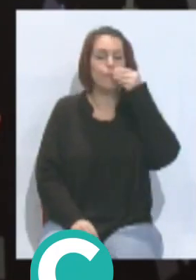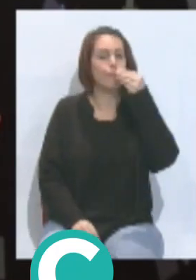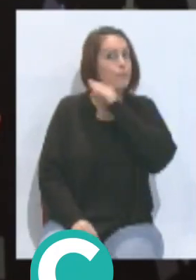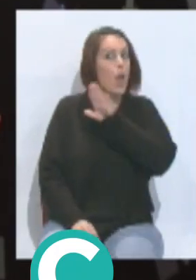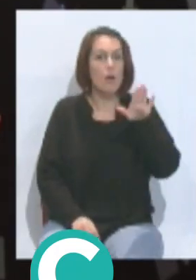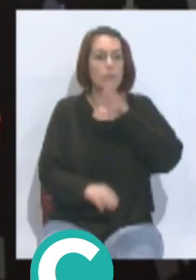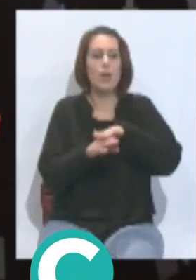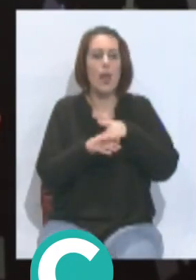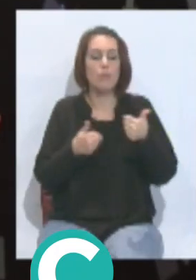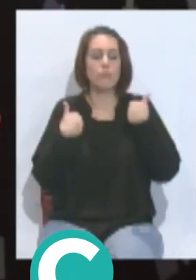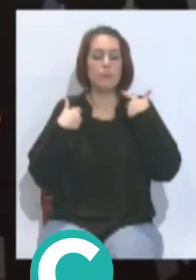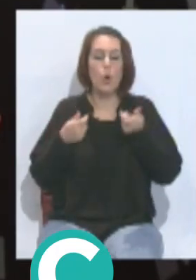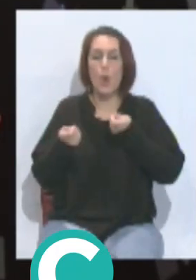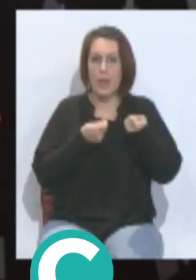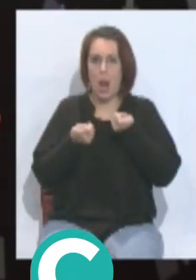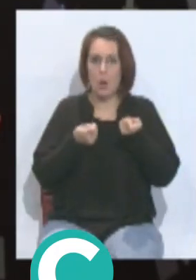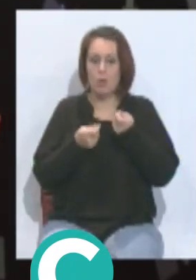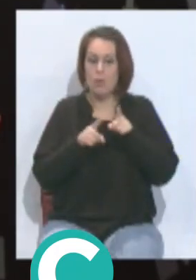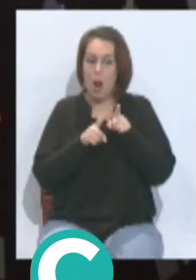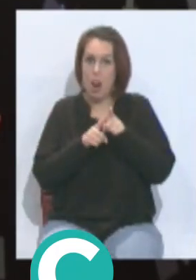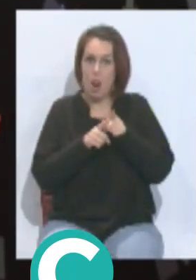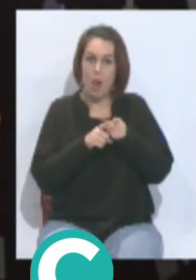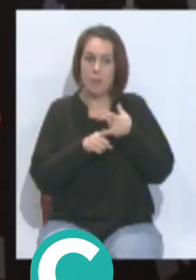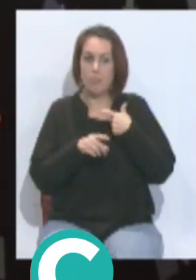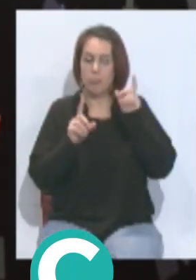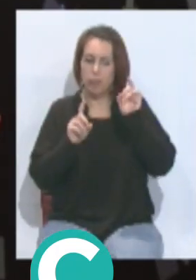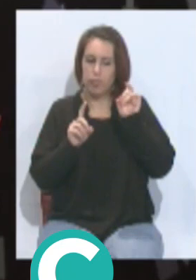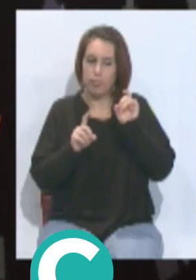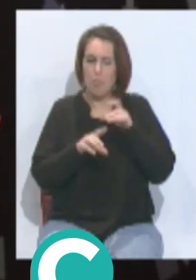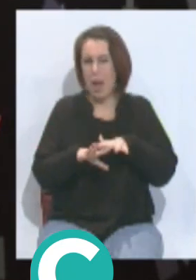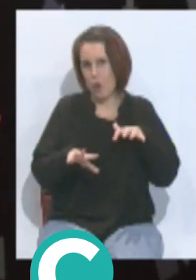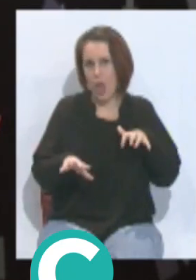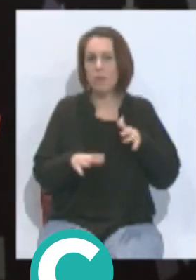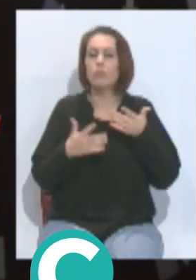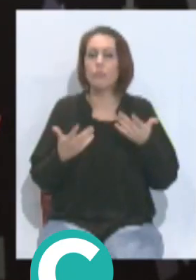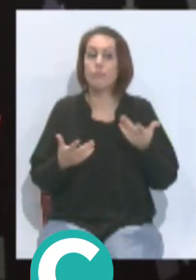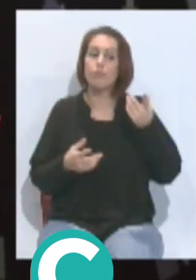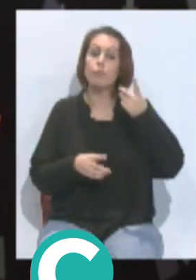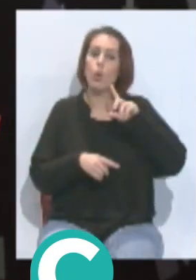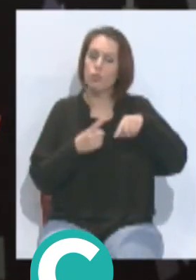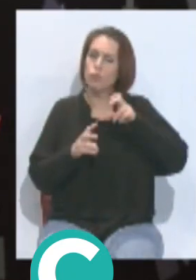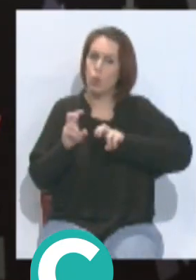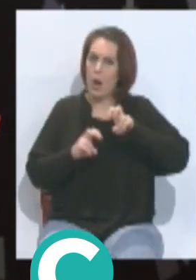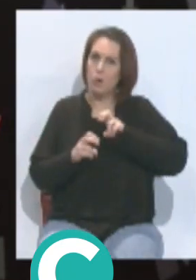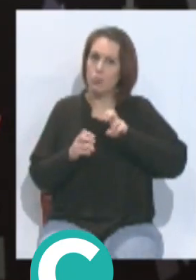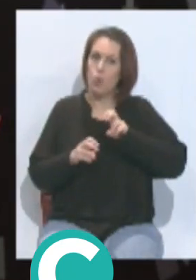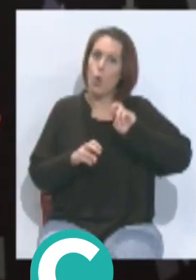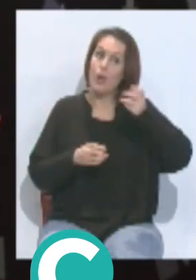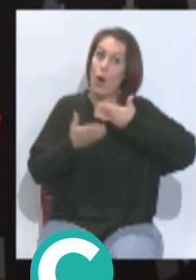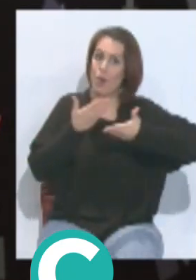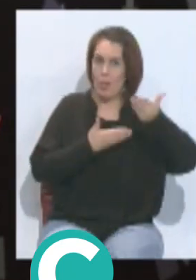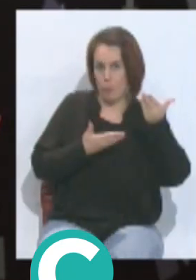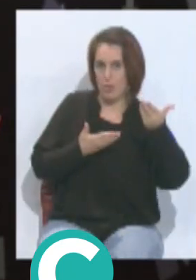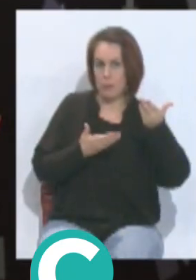para coordinarlo y para dar la carga importante de docencia. Uh-huh. Y después, bueno, pues hemos buscado también otras